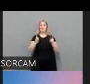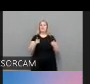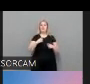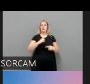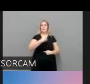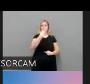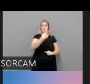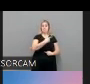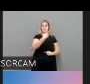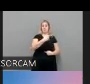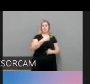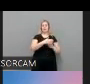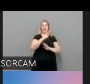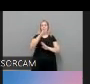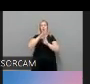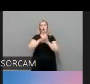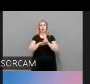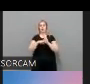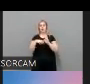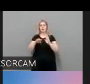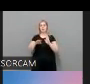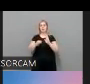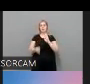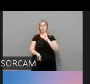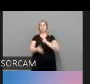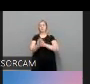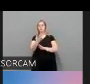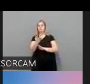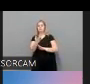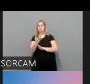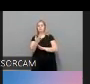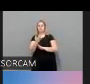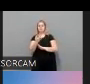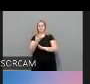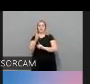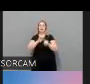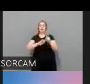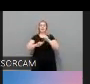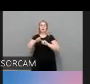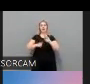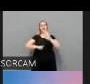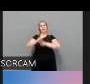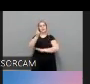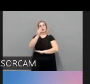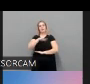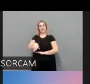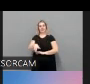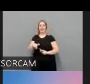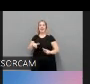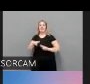evitar las condiciones que pueden llegar a que aparezcan dificultades en el desarrollo infantil,